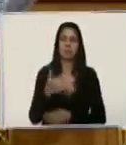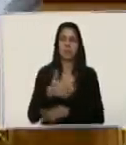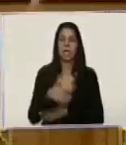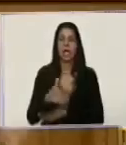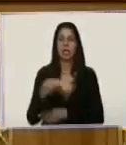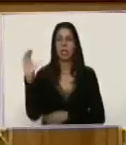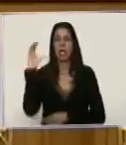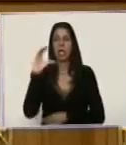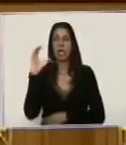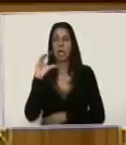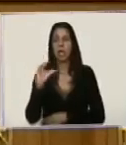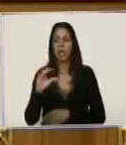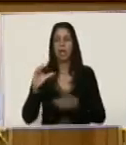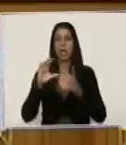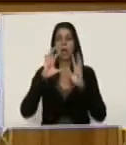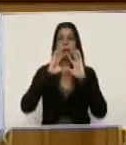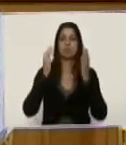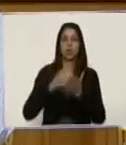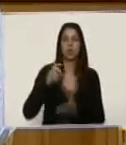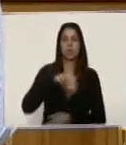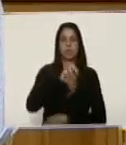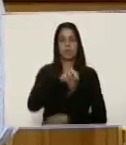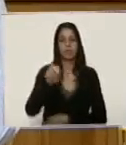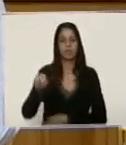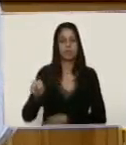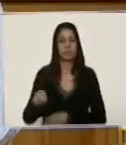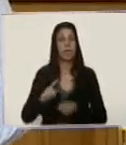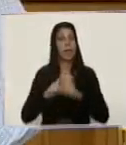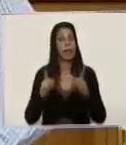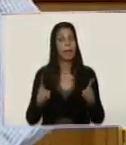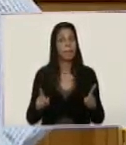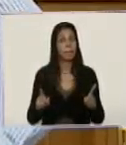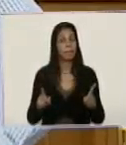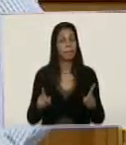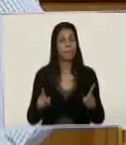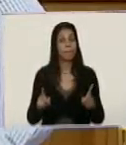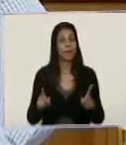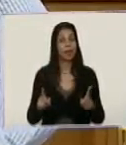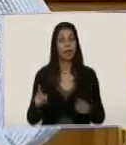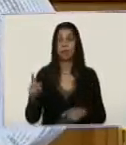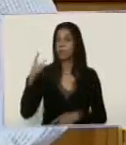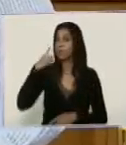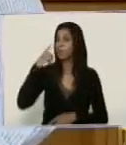Caracas y de todas partes del mundo. Pero tenemos que darle duro, Diosdado,